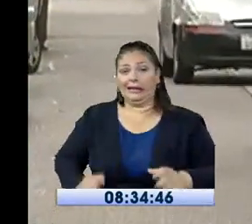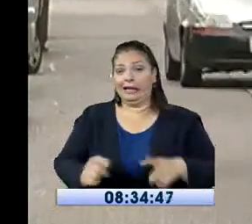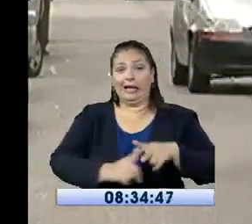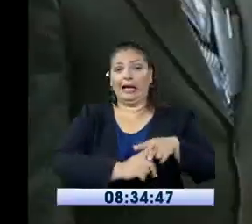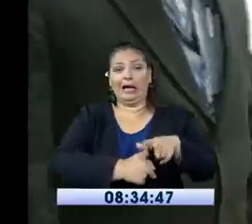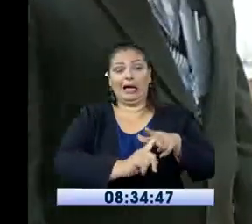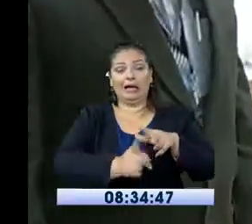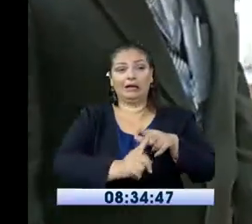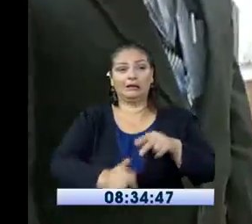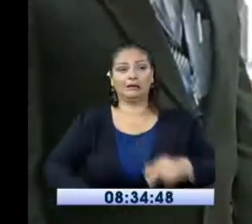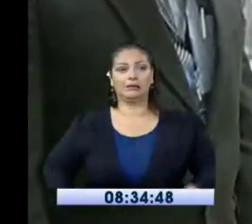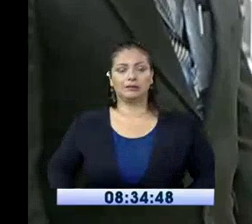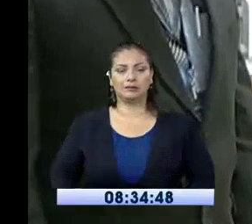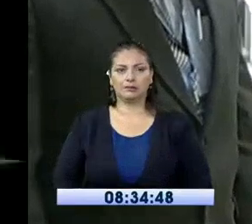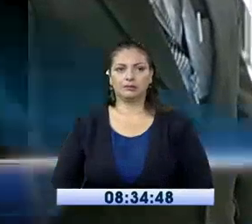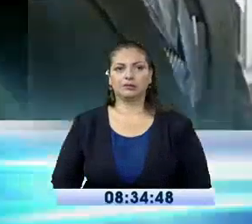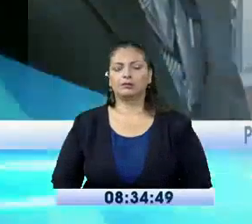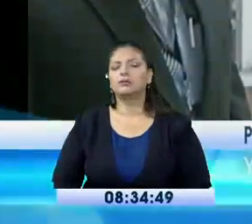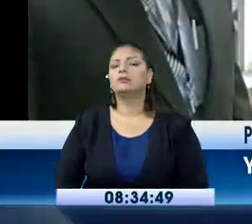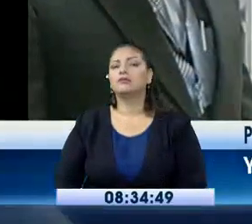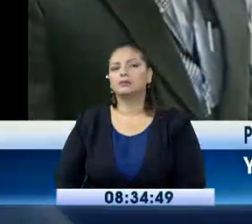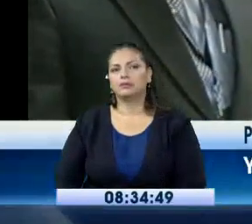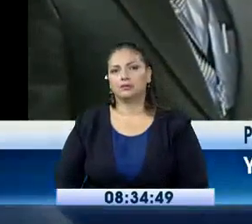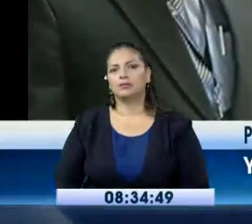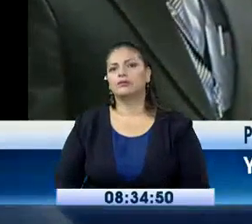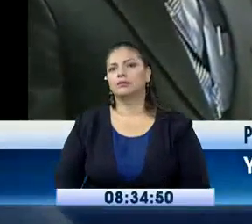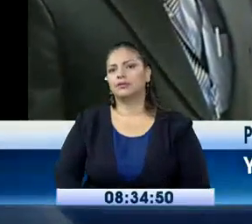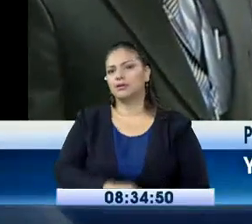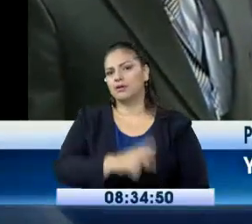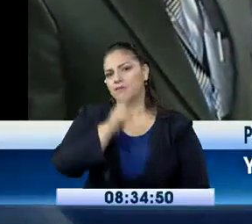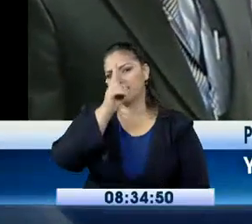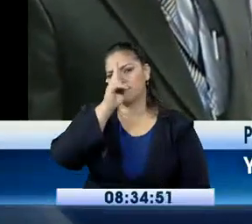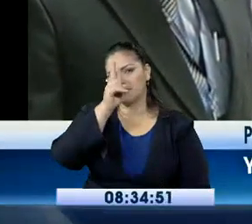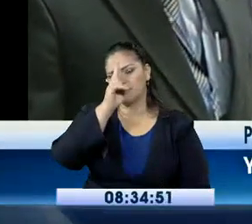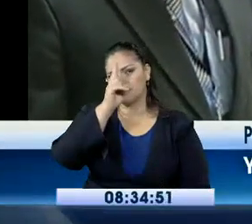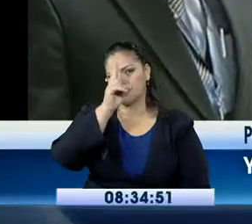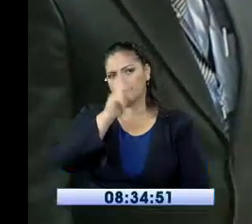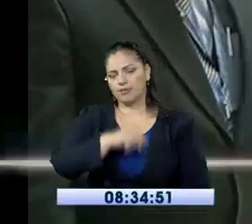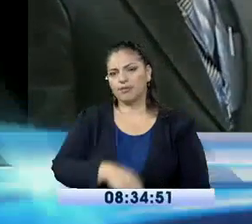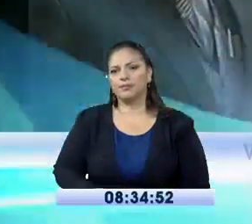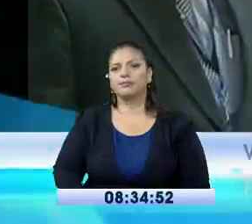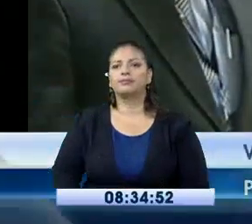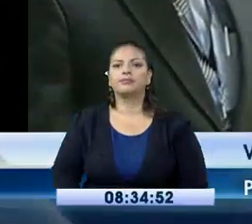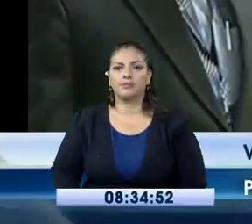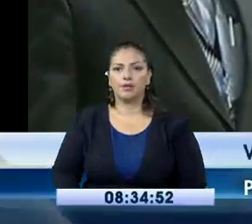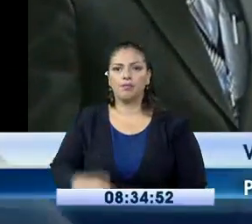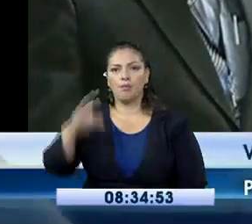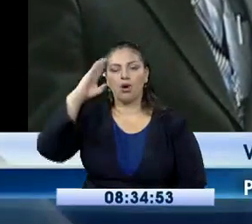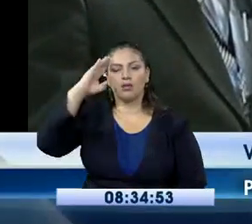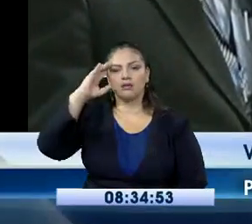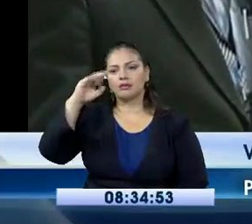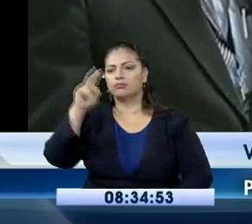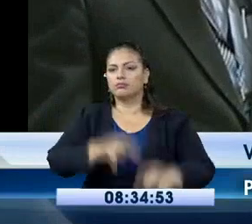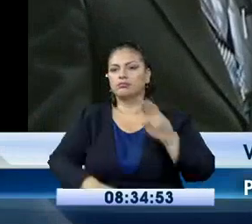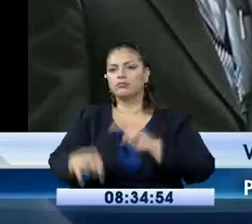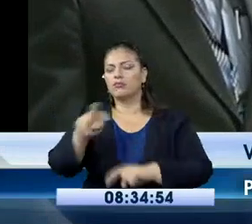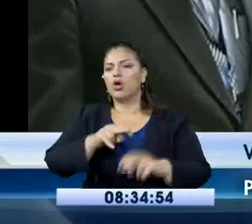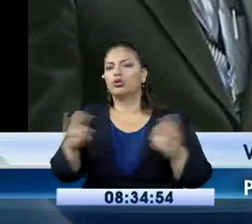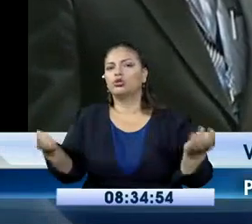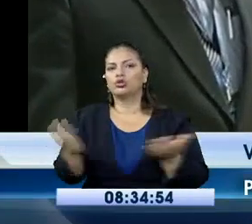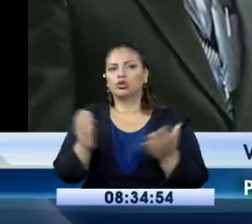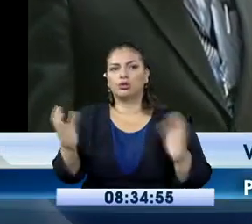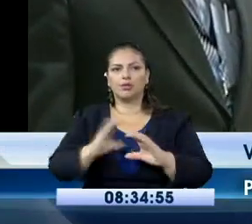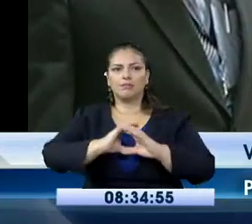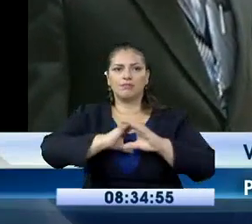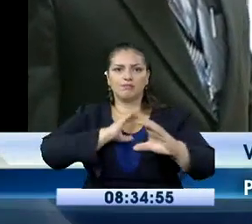que está el tráfico, para los ciudadanos y se bajan y salen corriendo. Y en uno de camisa de vivir blanca,